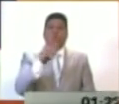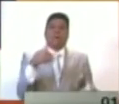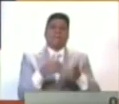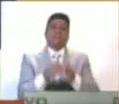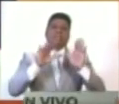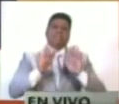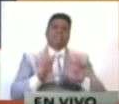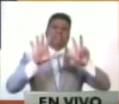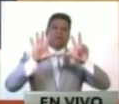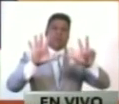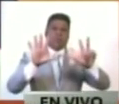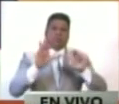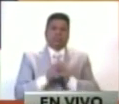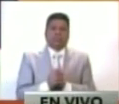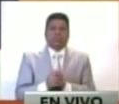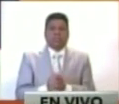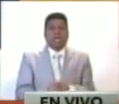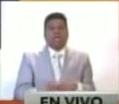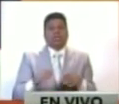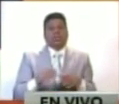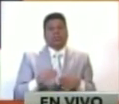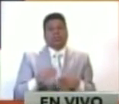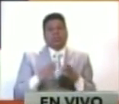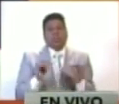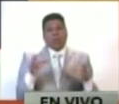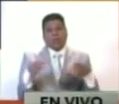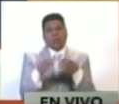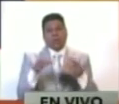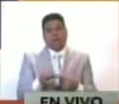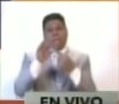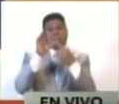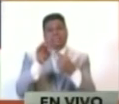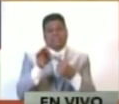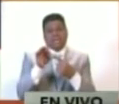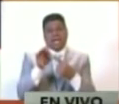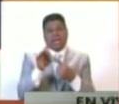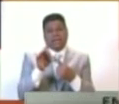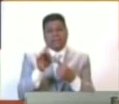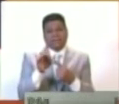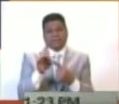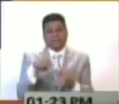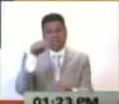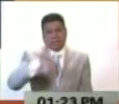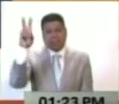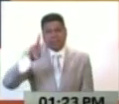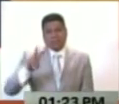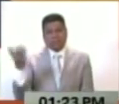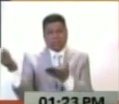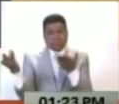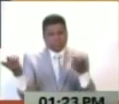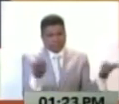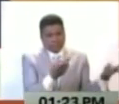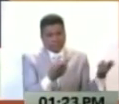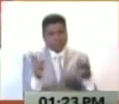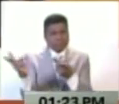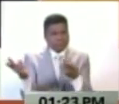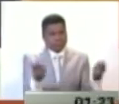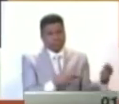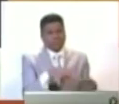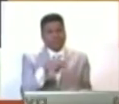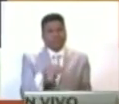acá la cumbre de jefes de Estado de los países de América del Sur y los países árabes. Nunca antes en la historia se